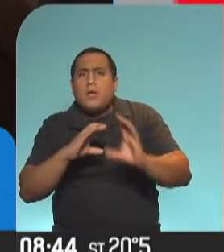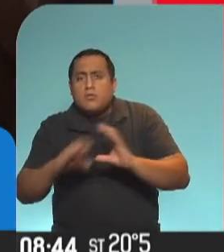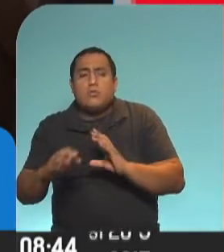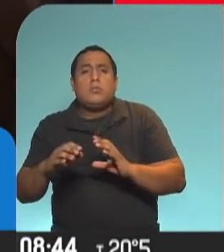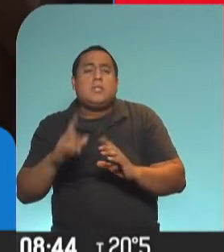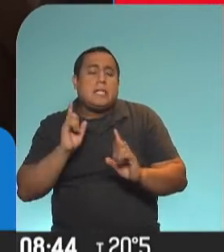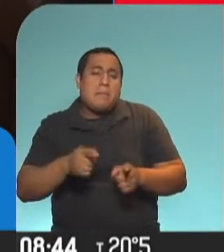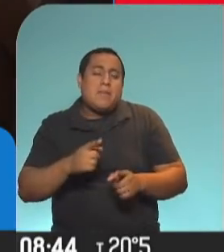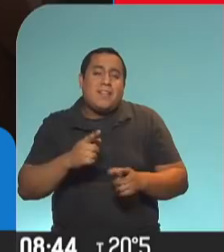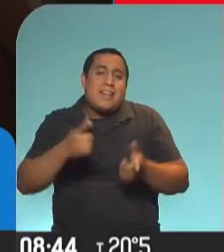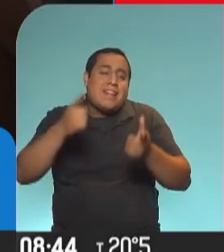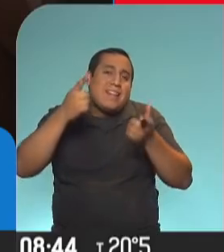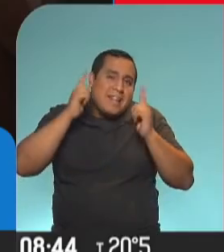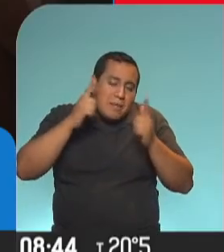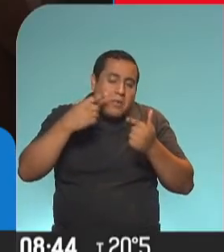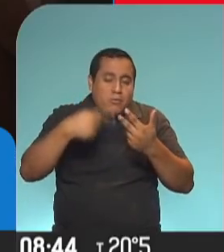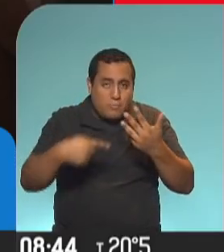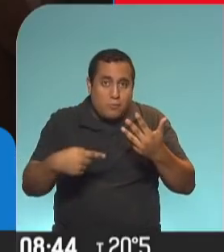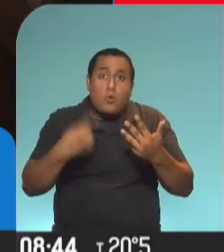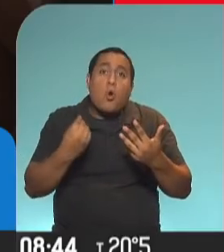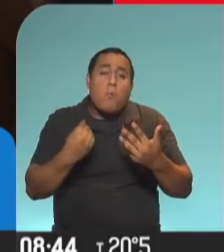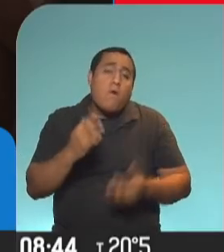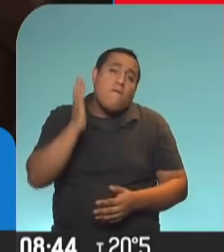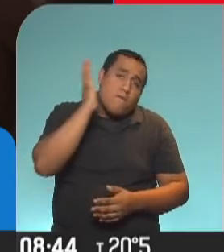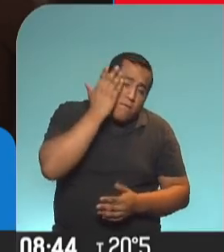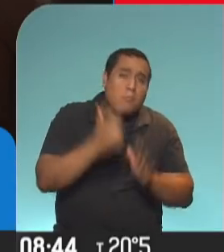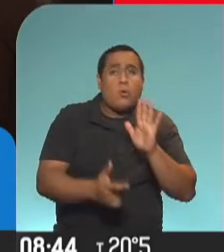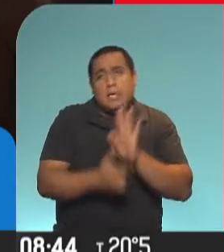de entretenimiento ocurren allí. Por lo tanto, no puede ser